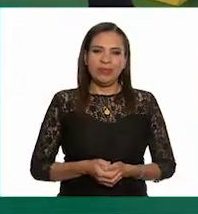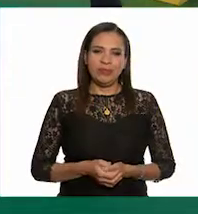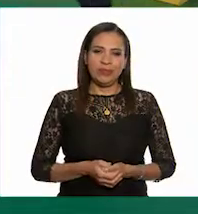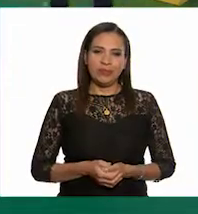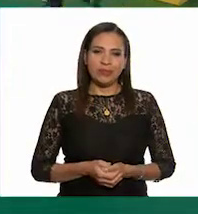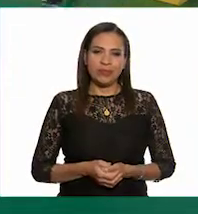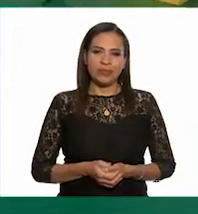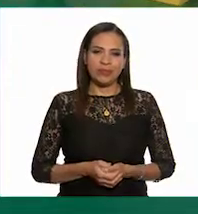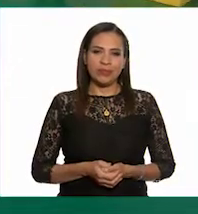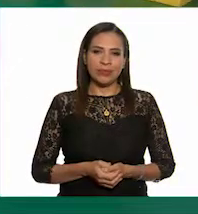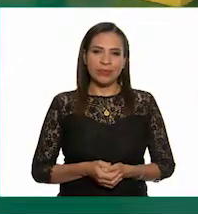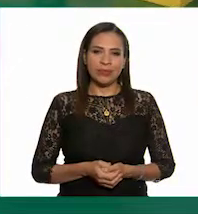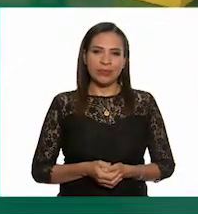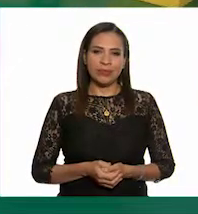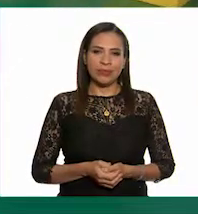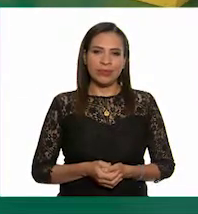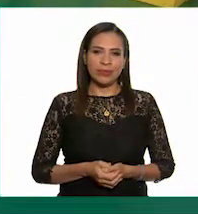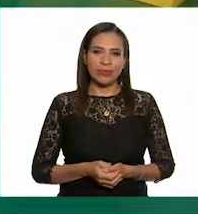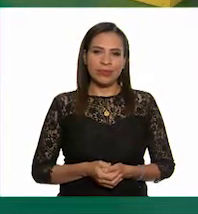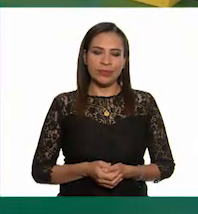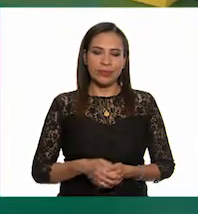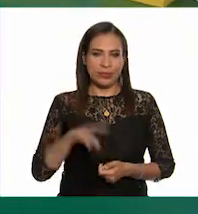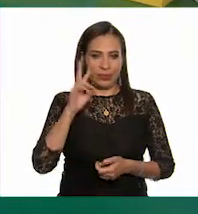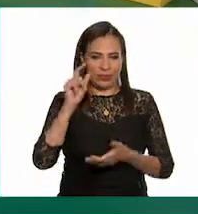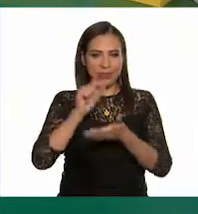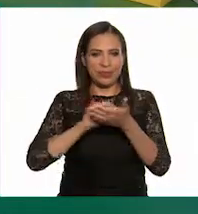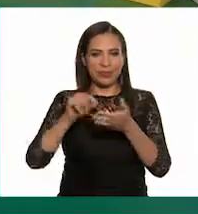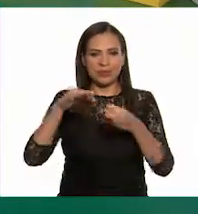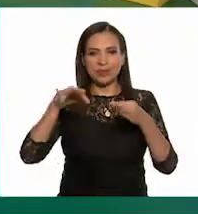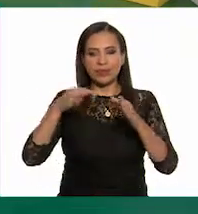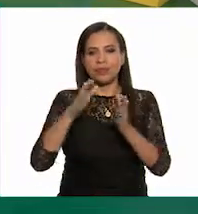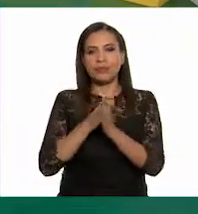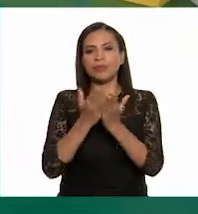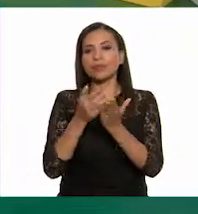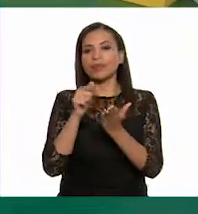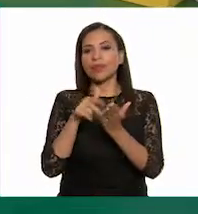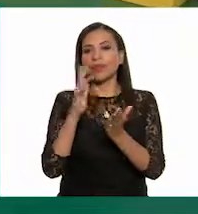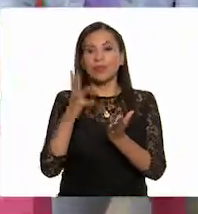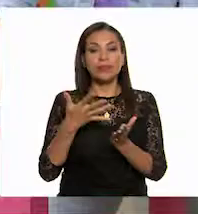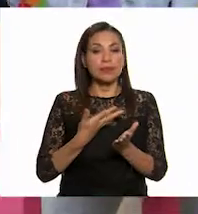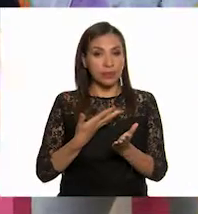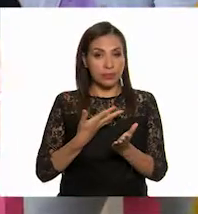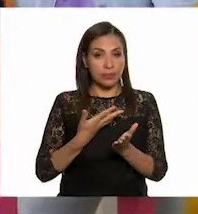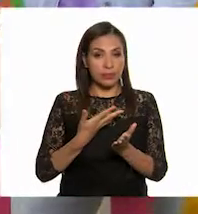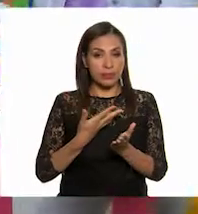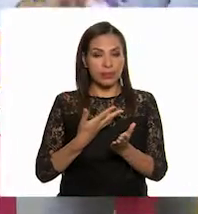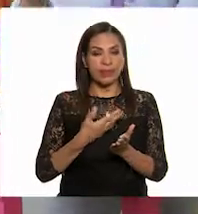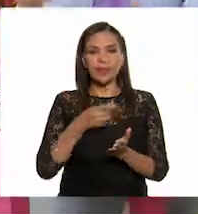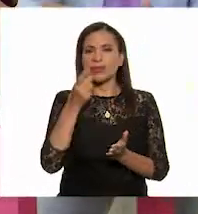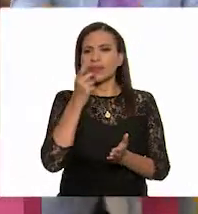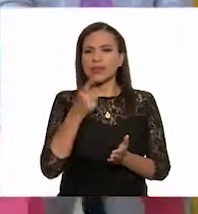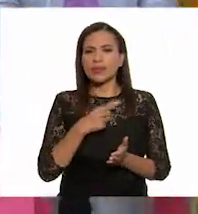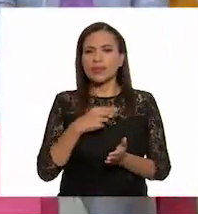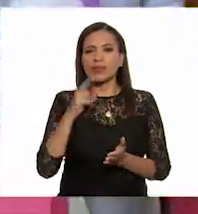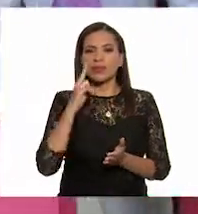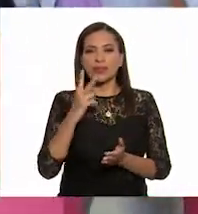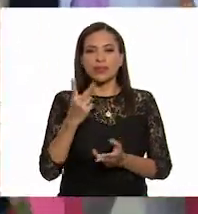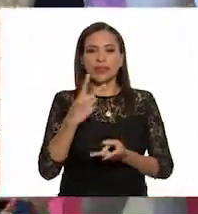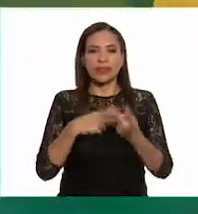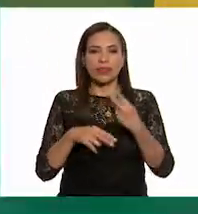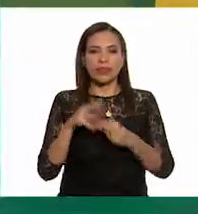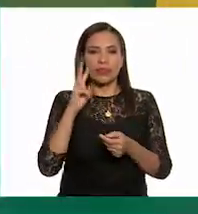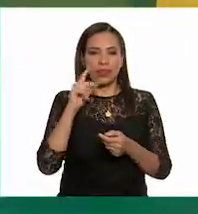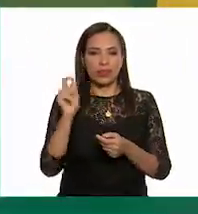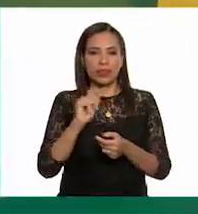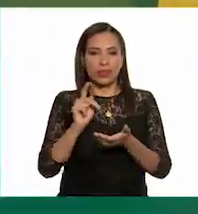rápido. Ándele, ándele, ahí apunte. ¿Una libreta? Apunte, sí, sí, ya lo tiene. Sí. Y díganme, mira, viene una pluma